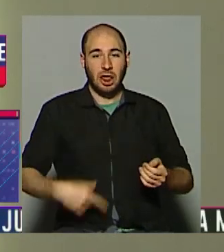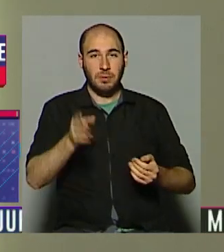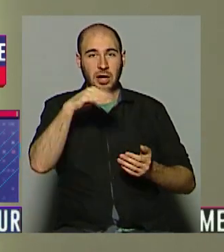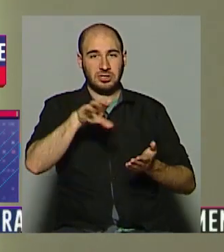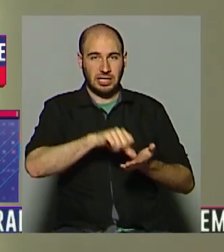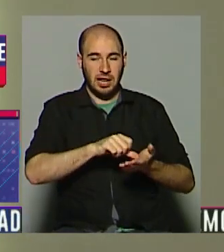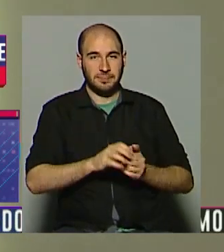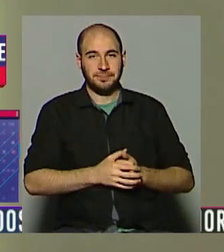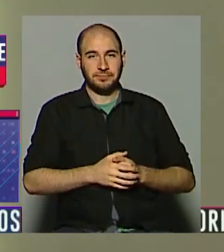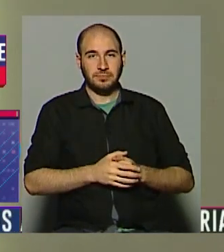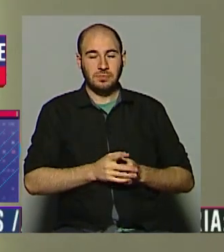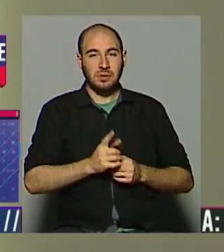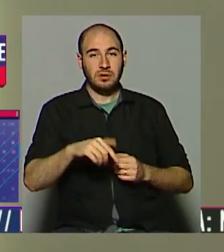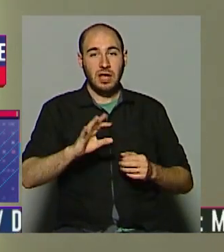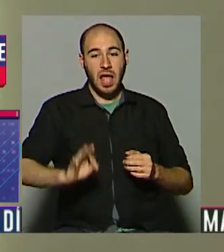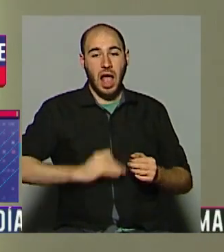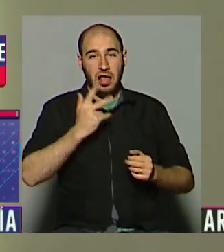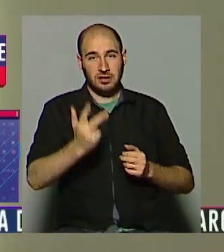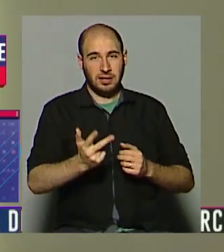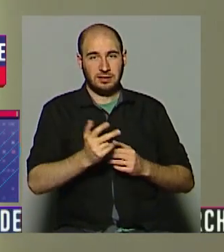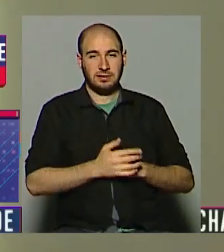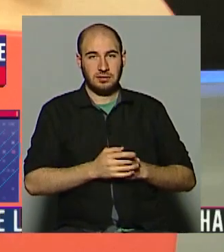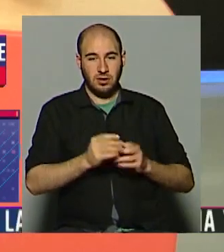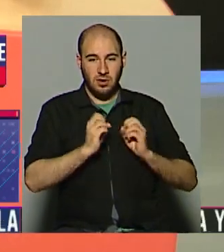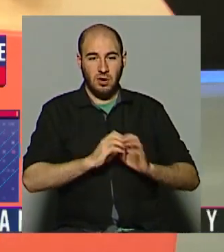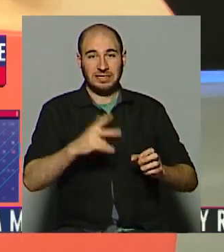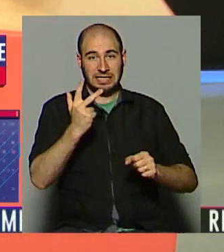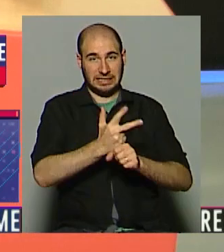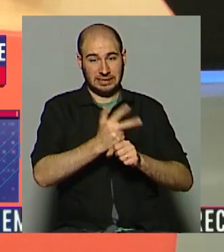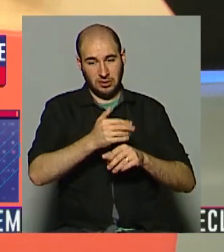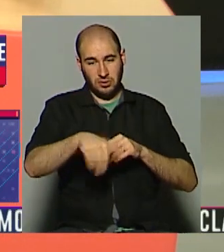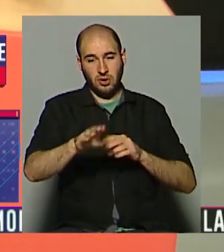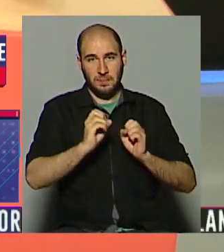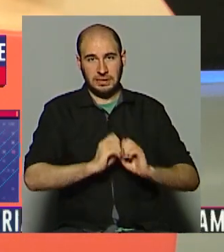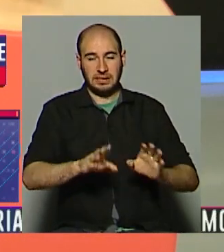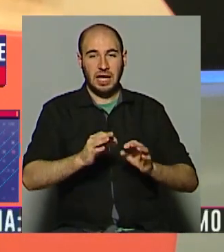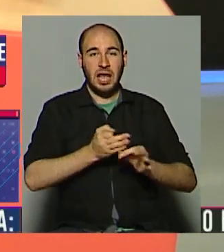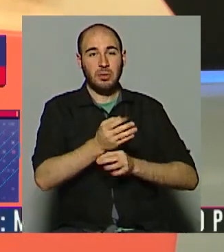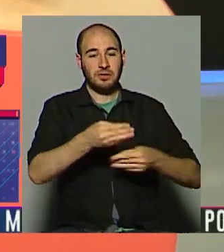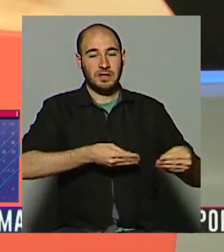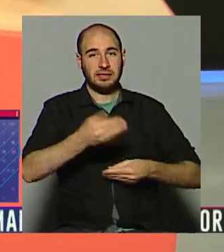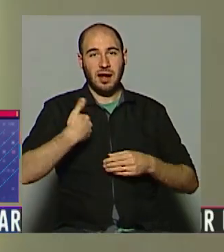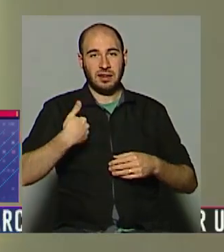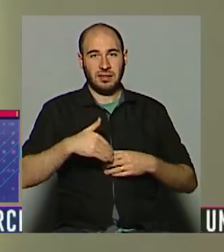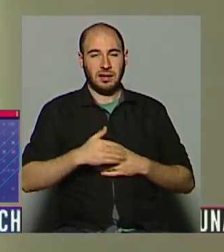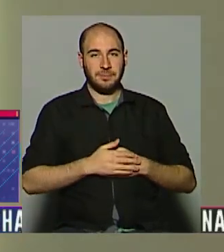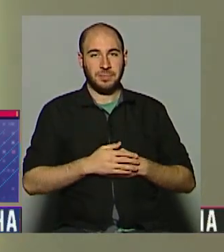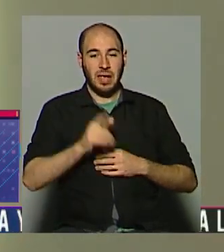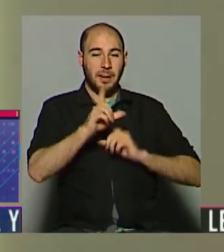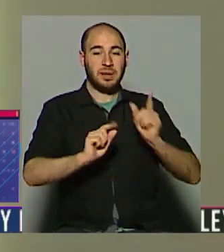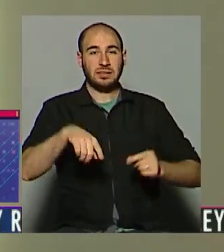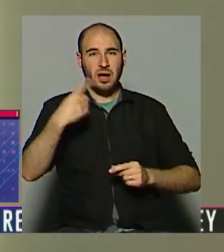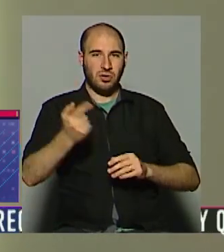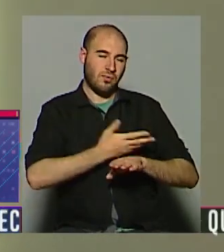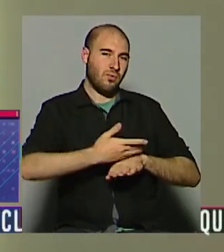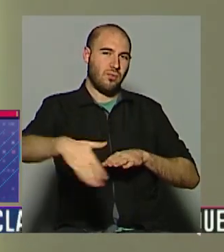Central. Uh-huh. Entonces, llevamos 3 años, empezando el tercer año, con educación financiera en Argentina. Hay otros países que están